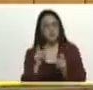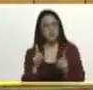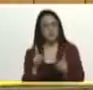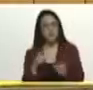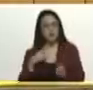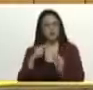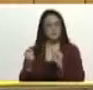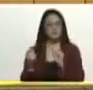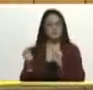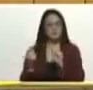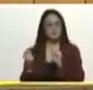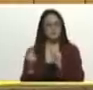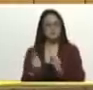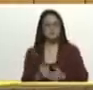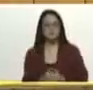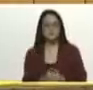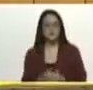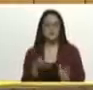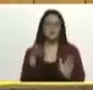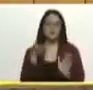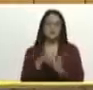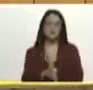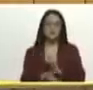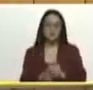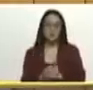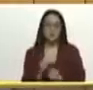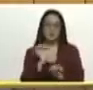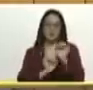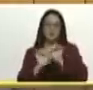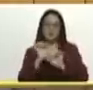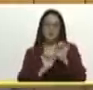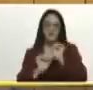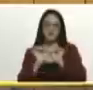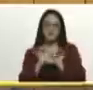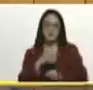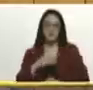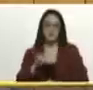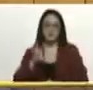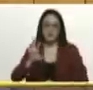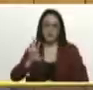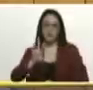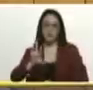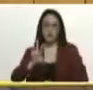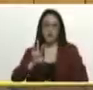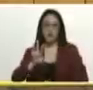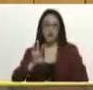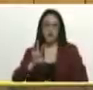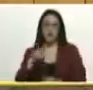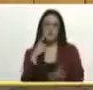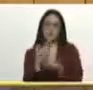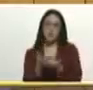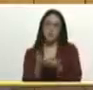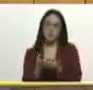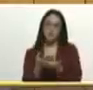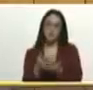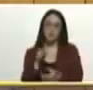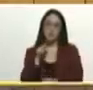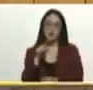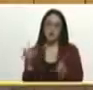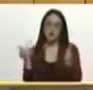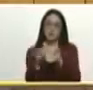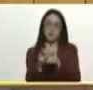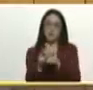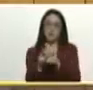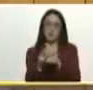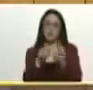conversamos. Sobre la defensa, el presidente Lula propuso en la reunión hacer